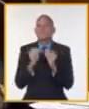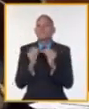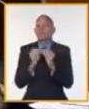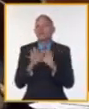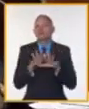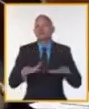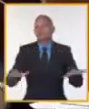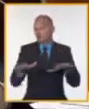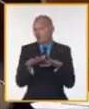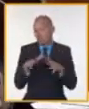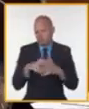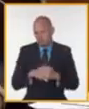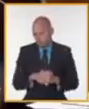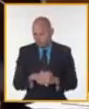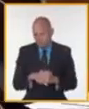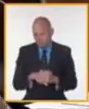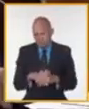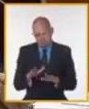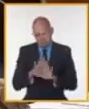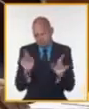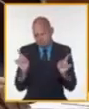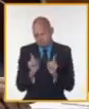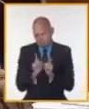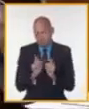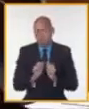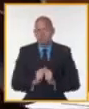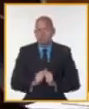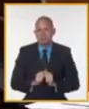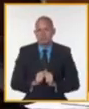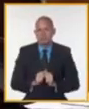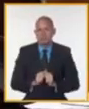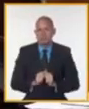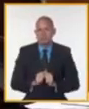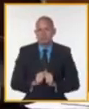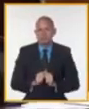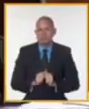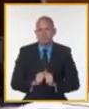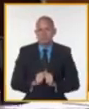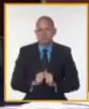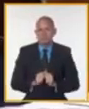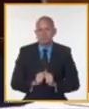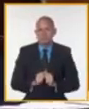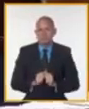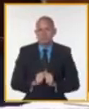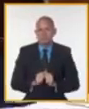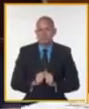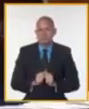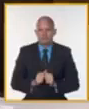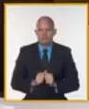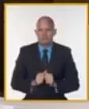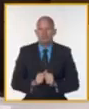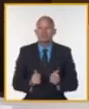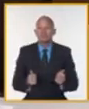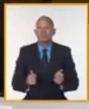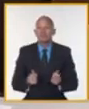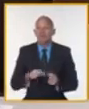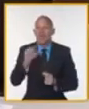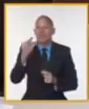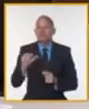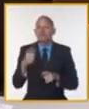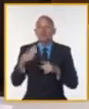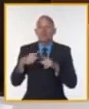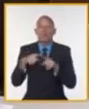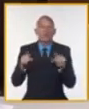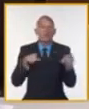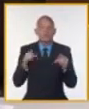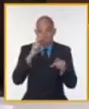a los problemas de la población. Eso es lo que quería plantear. Muchas gracias. Muchas gracias, Inés. Bueno, no sé si alguien más quiere hacer uso de la palabra. Si no,